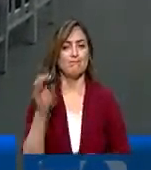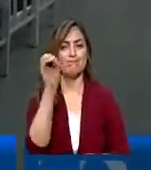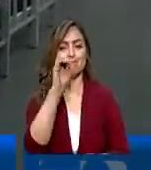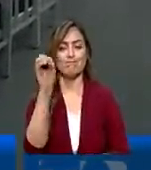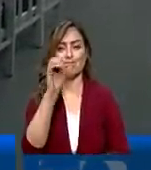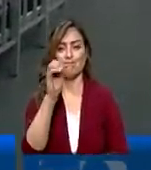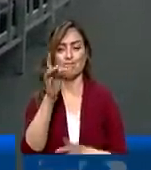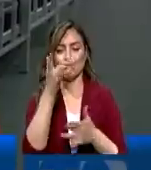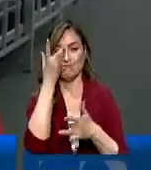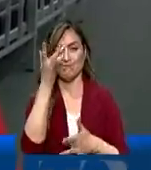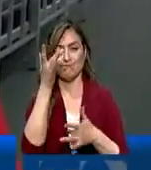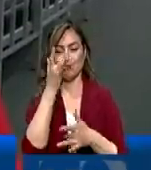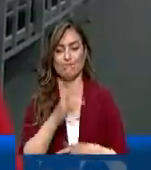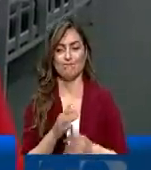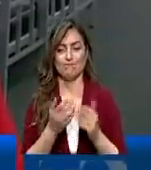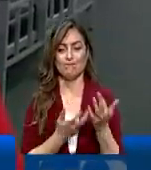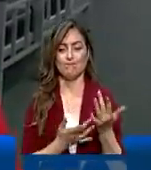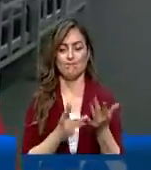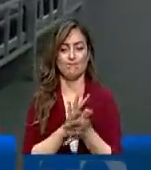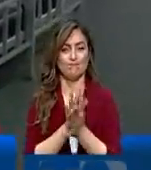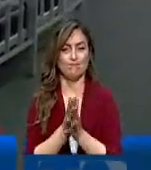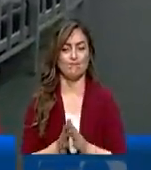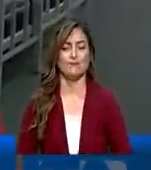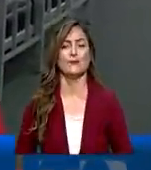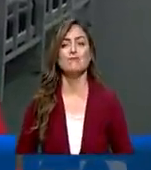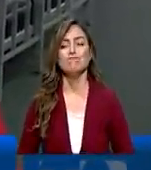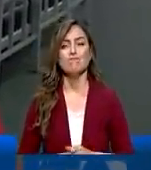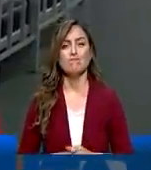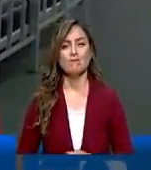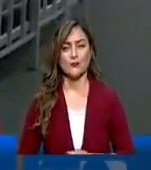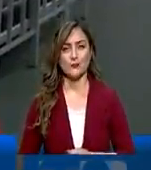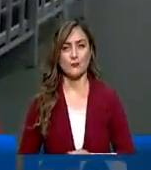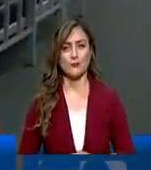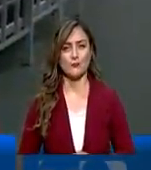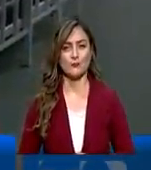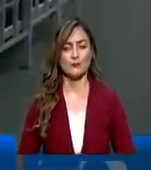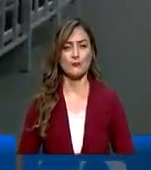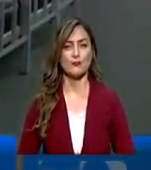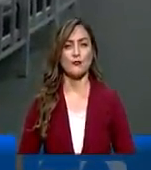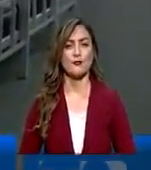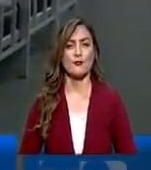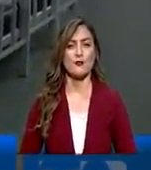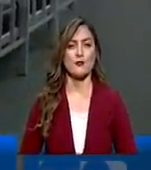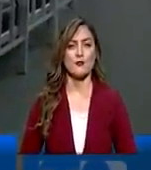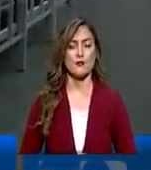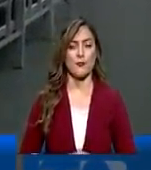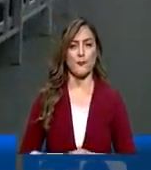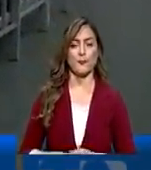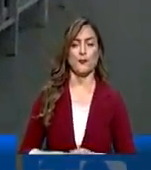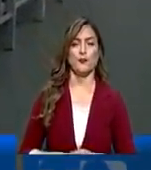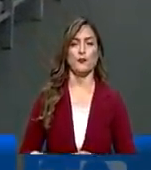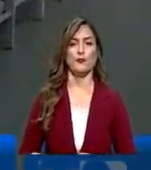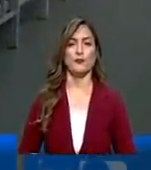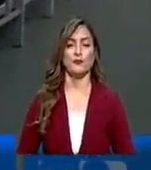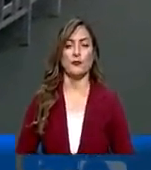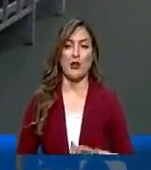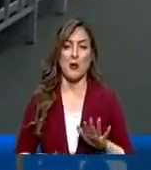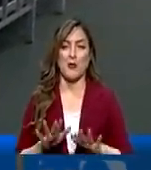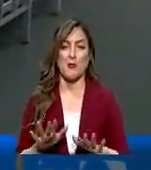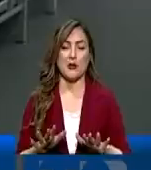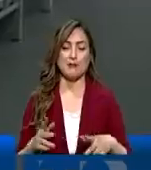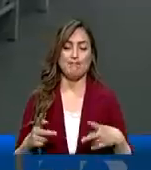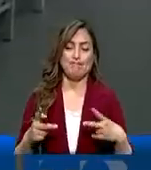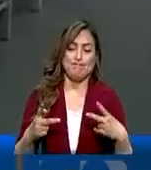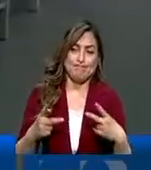de pacientes en lista de espera. Esto nos hace pensar de que estamos regresando a